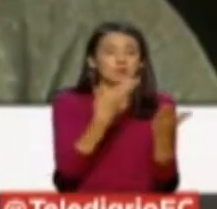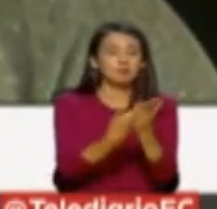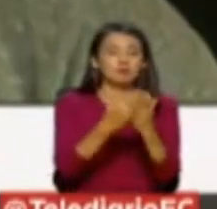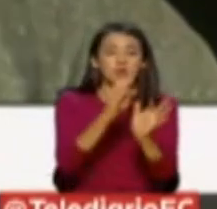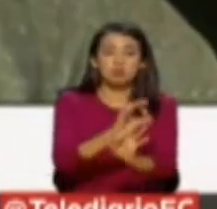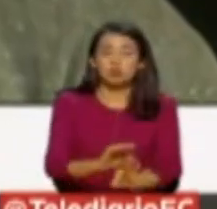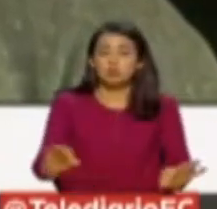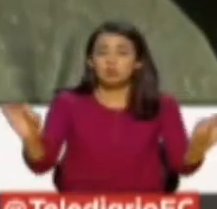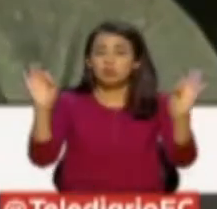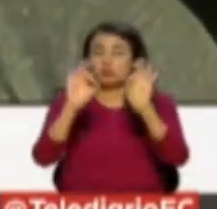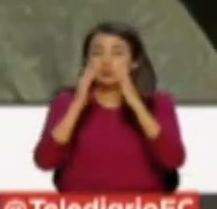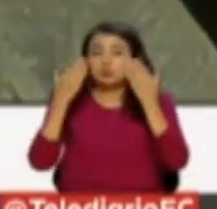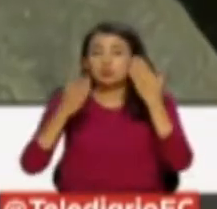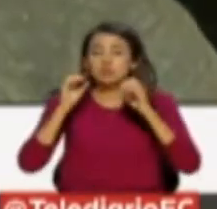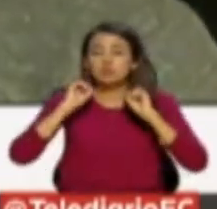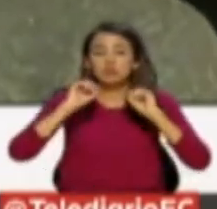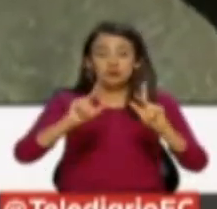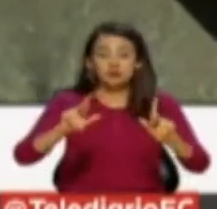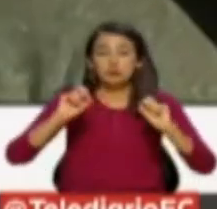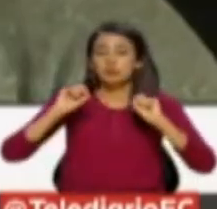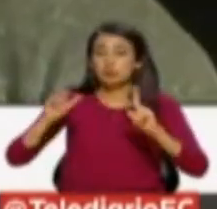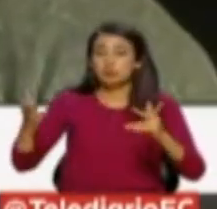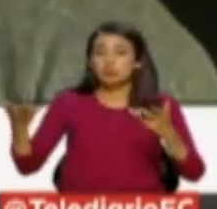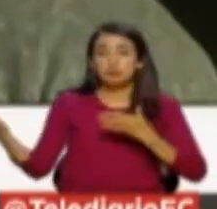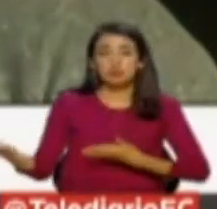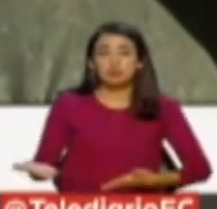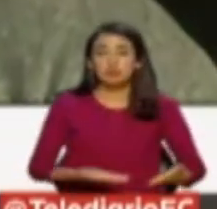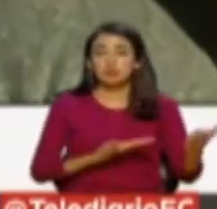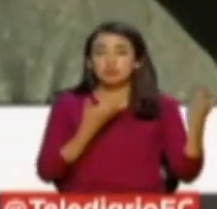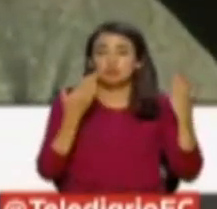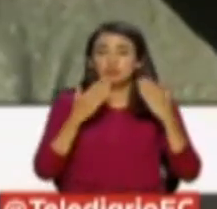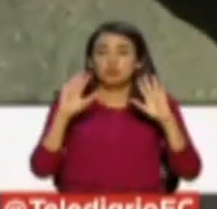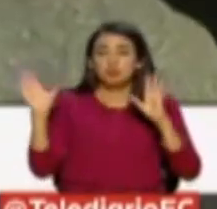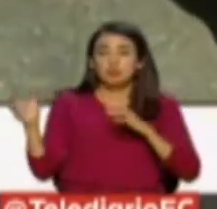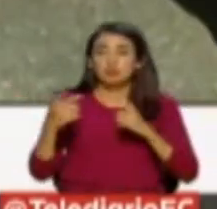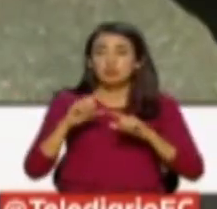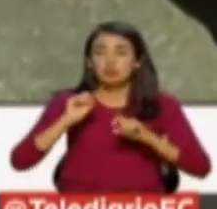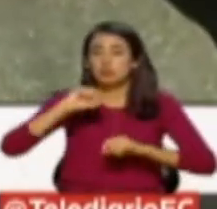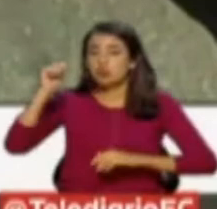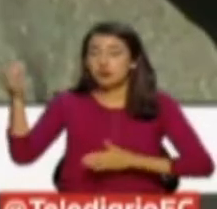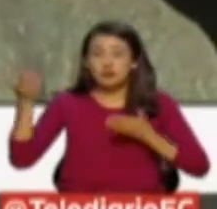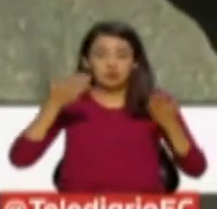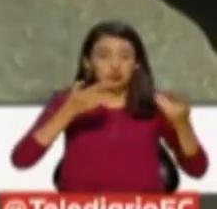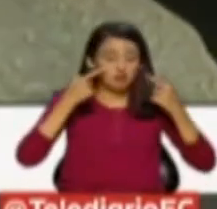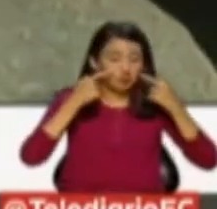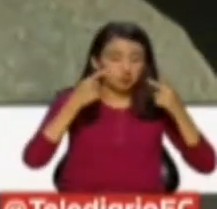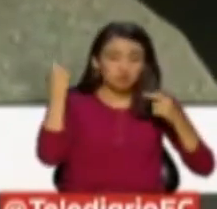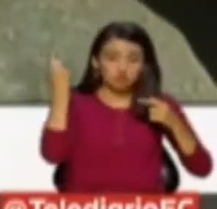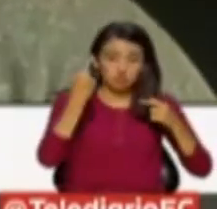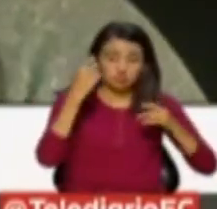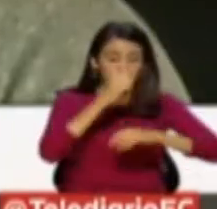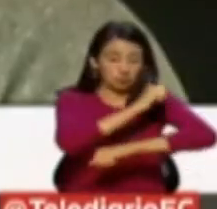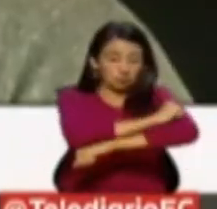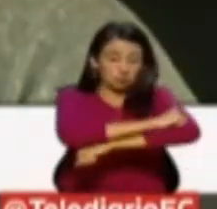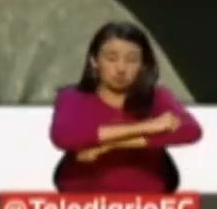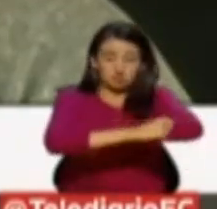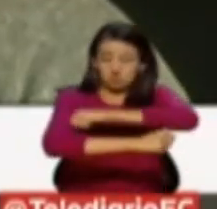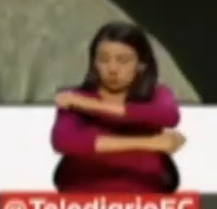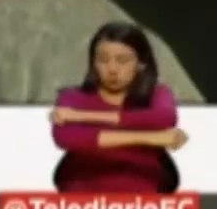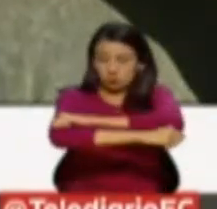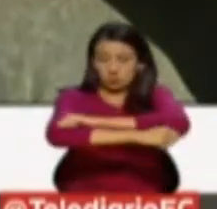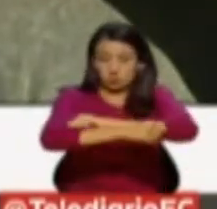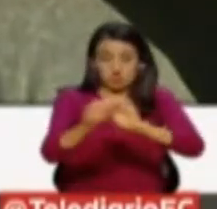es la oportunidad que tengo de demostrar el otro lado que tengo no solo de tatuador sino de artista